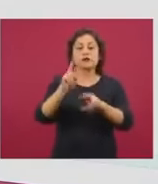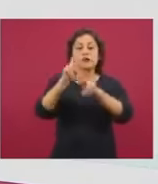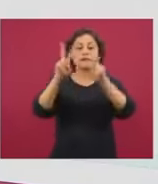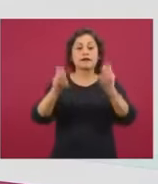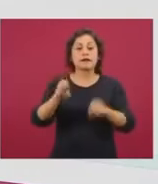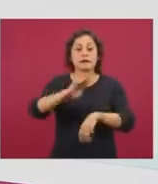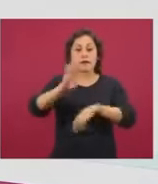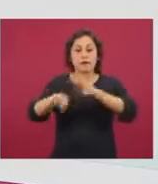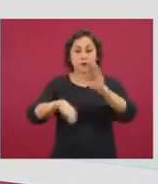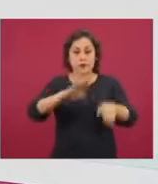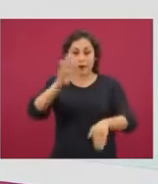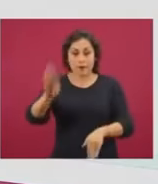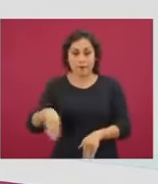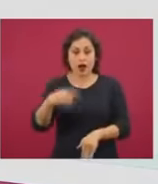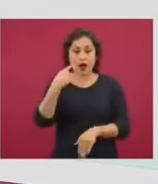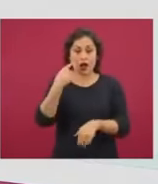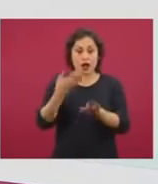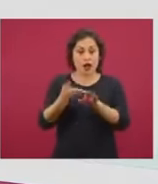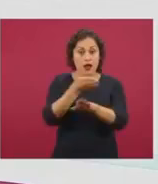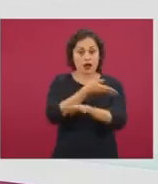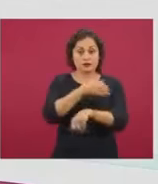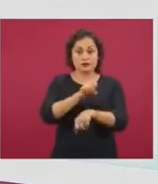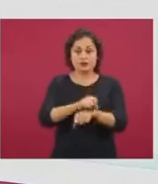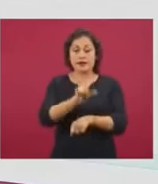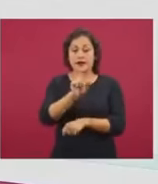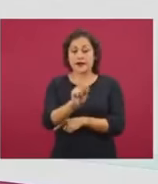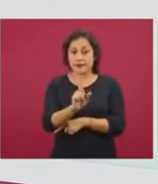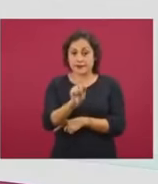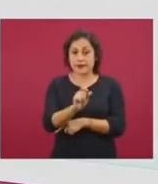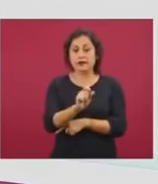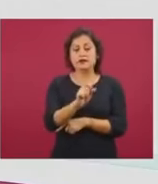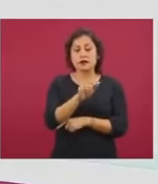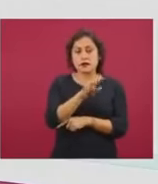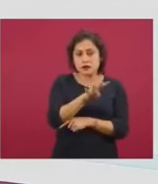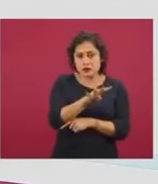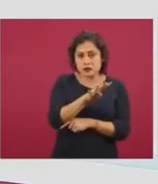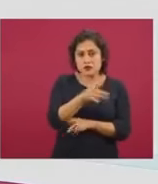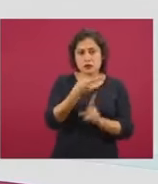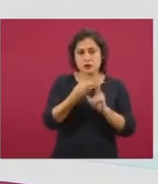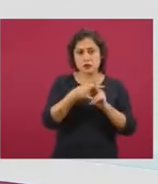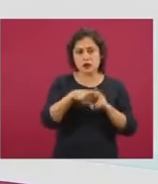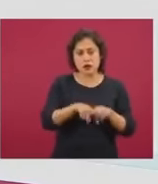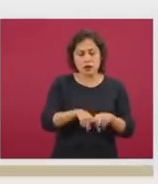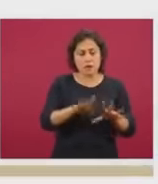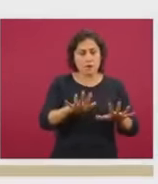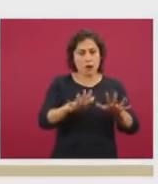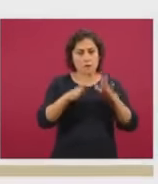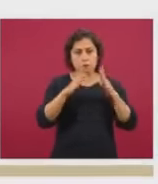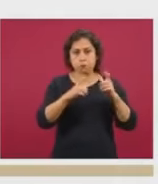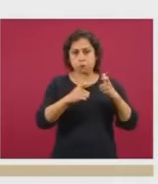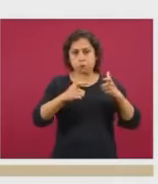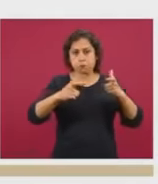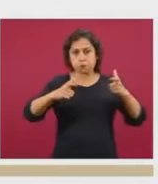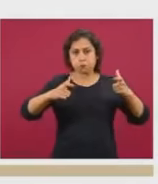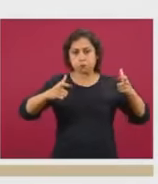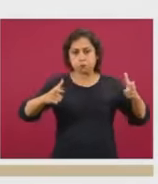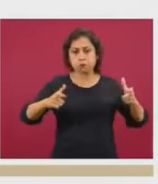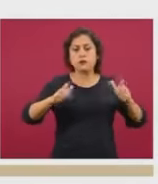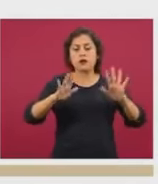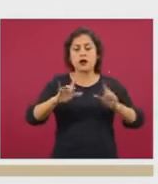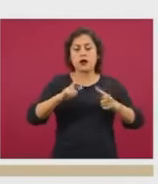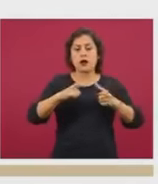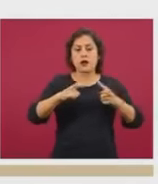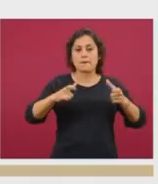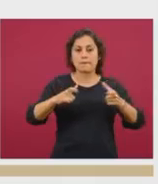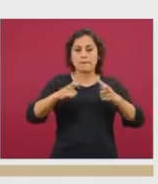exceso de mortalidad, desde la semana 20 o 19 que pensó el exceso, se ha tenido prácticamente un ascenso continuo